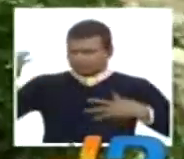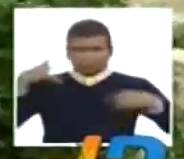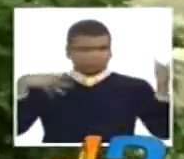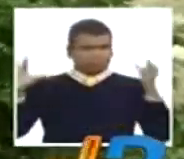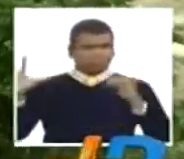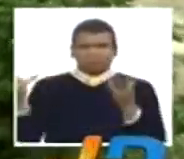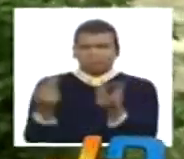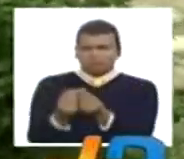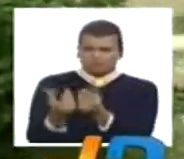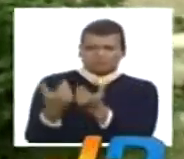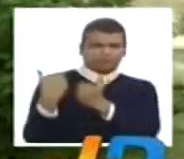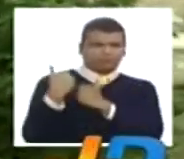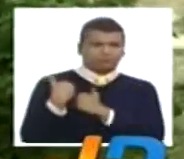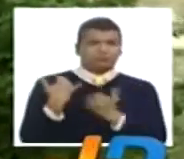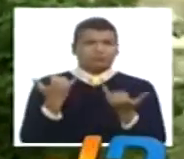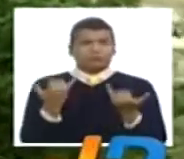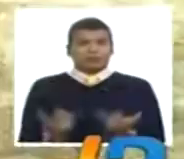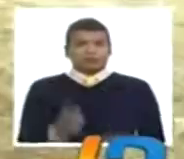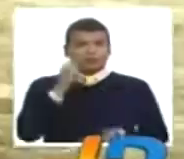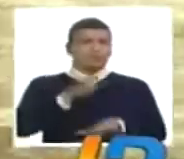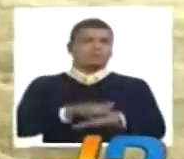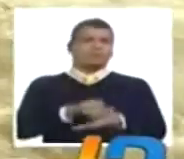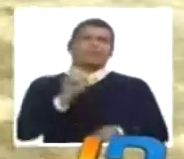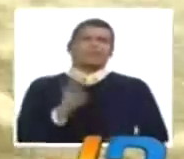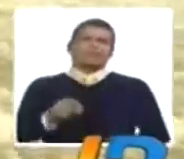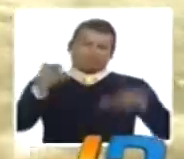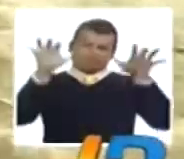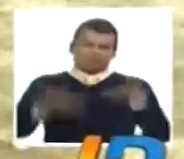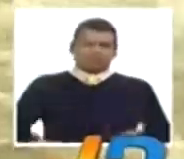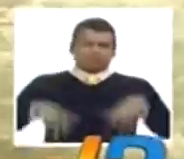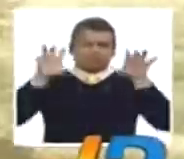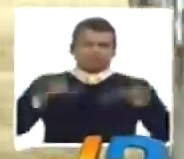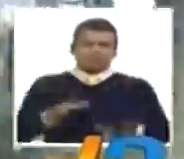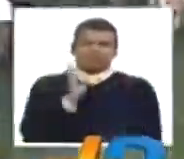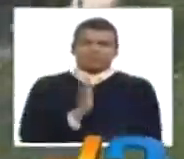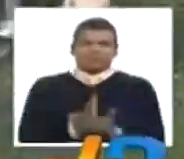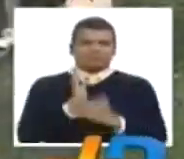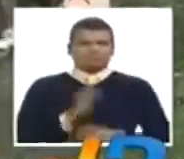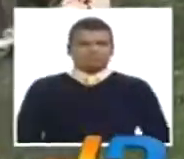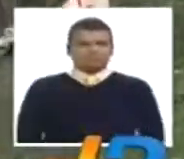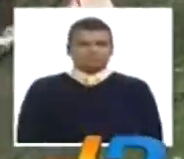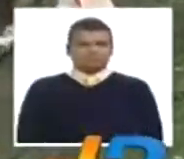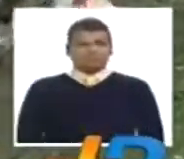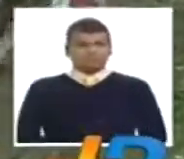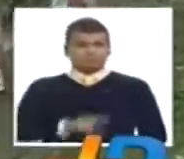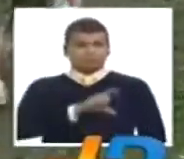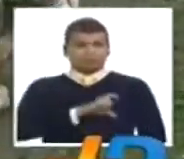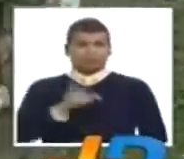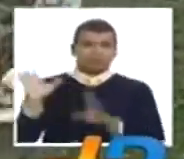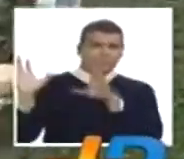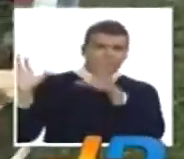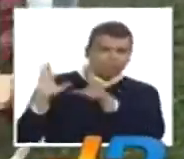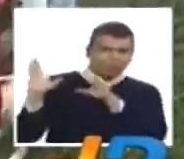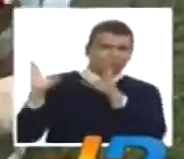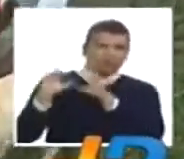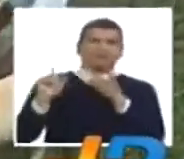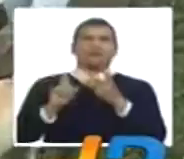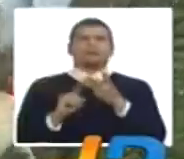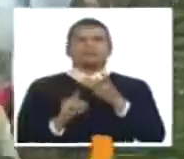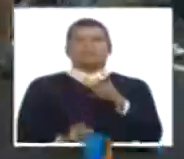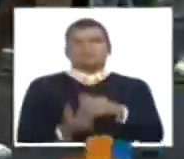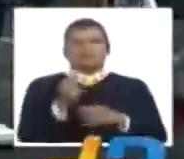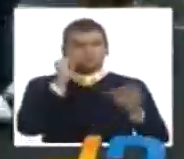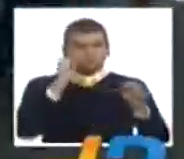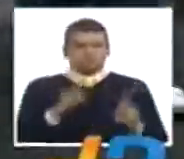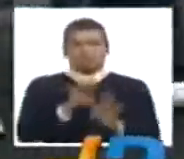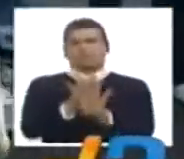organismos de socorro, quienes aseguraron que las fuertes lluvias habrían provocado la emergencia. En Cali, Popayán y Pasto, miles de personas salieron